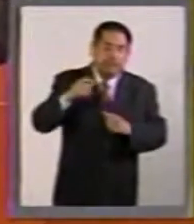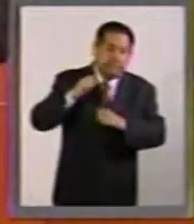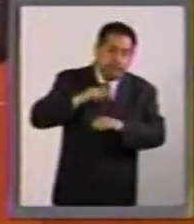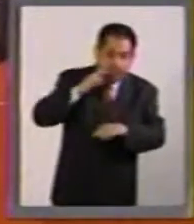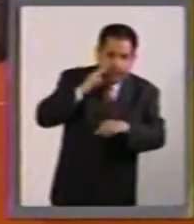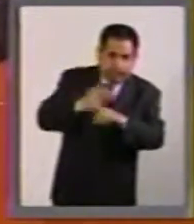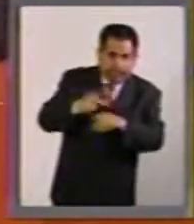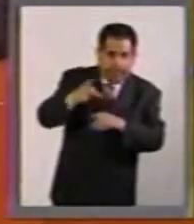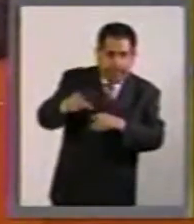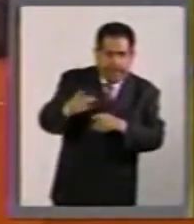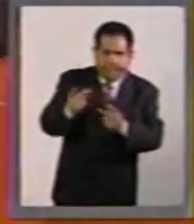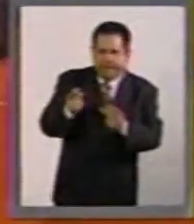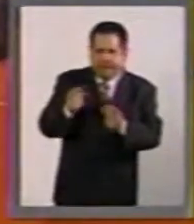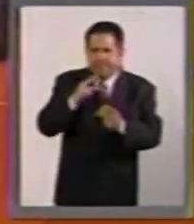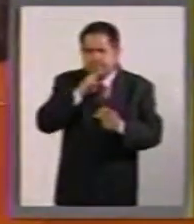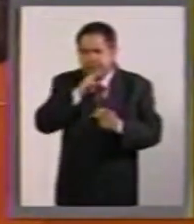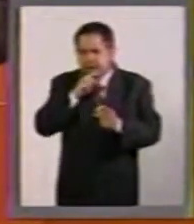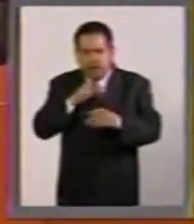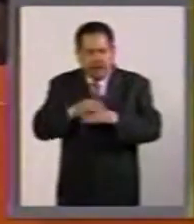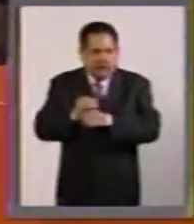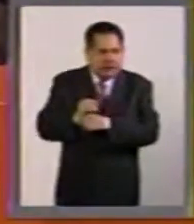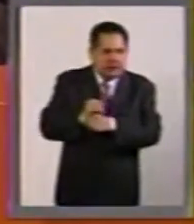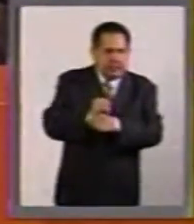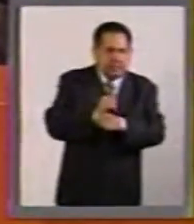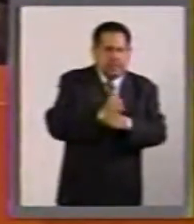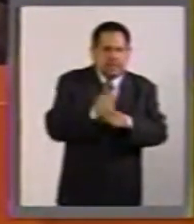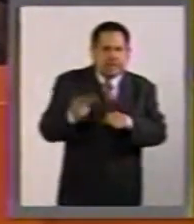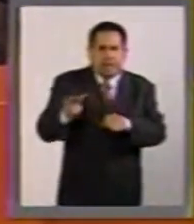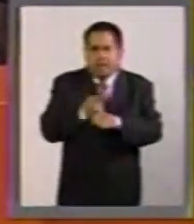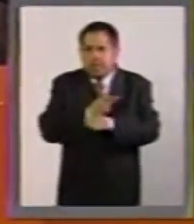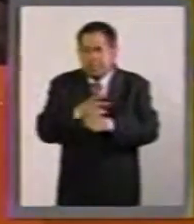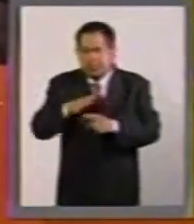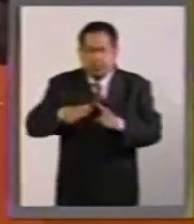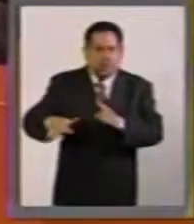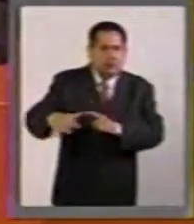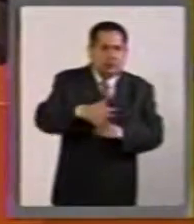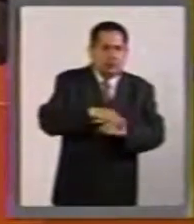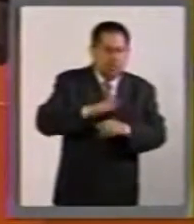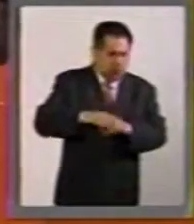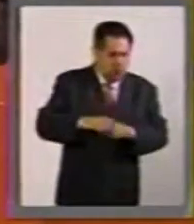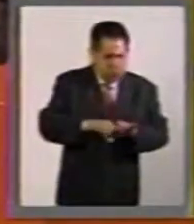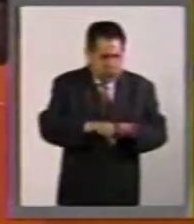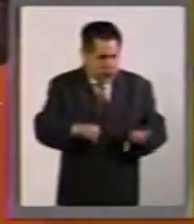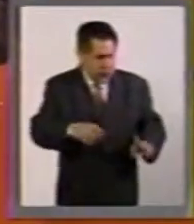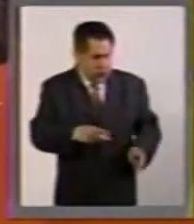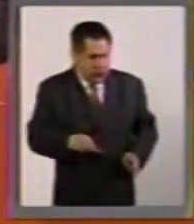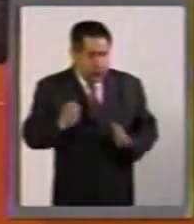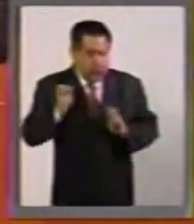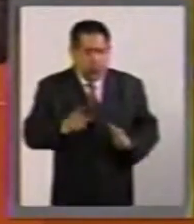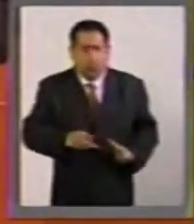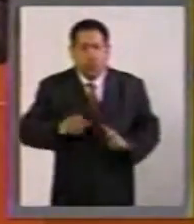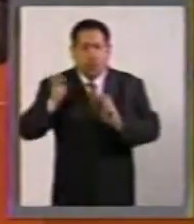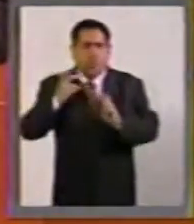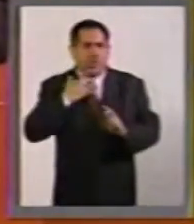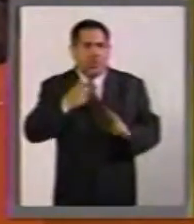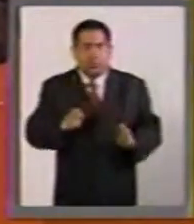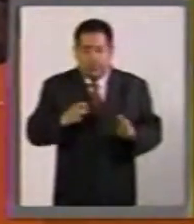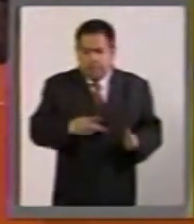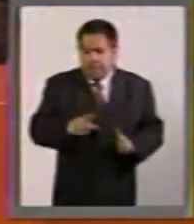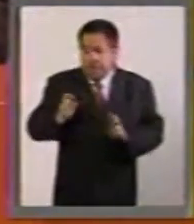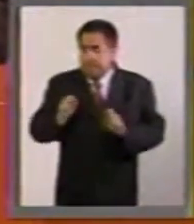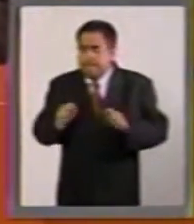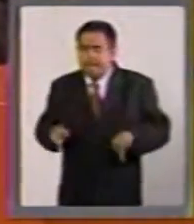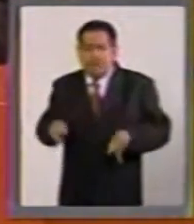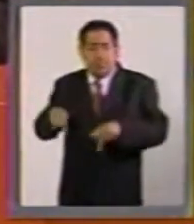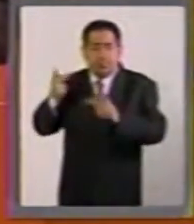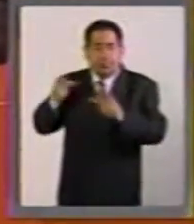atribuciones agilice las investigaciones en torno a las tomas clandestinas y a la venta ilícita de